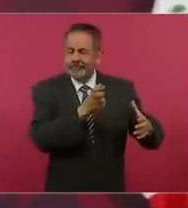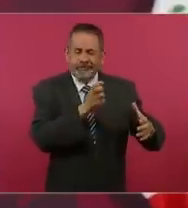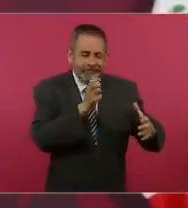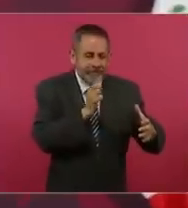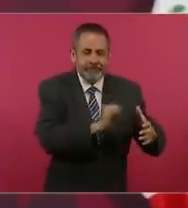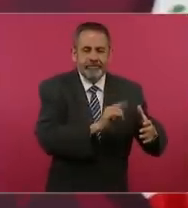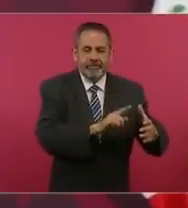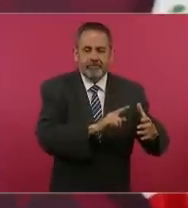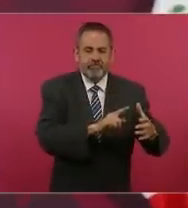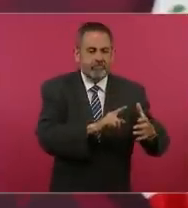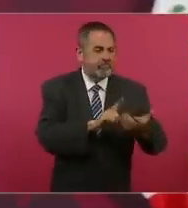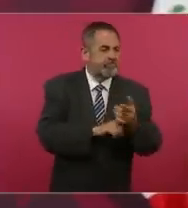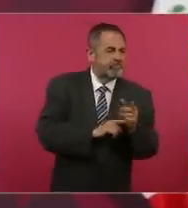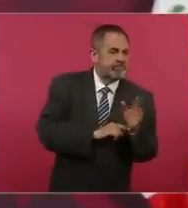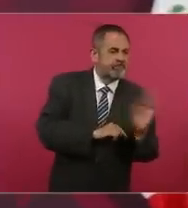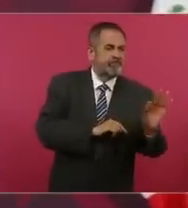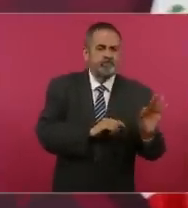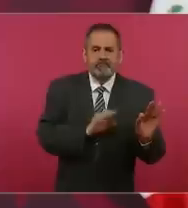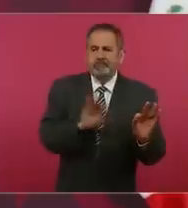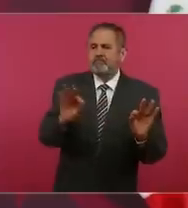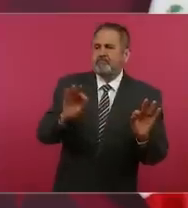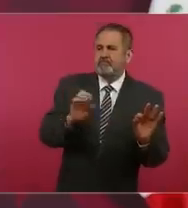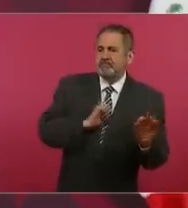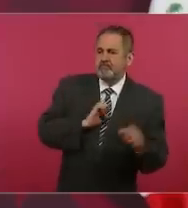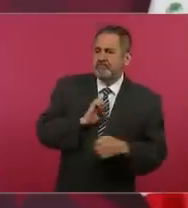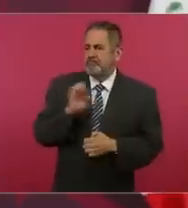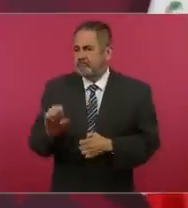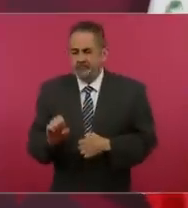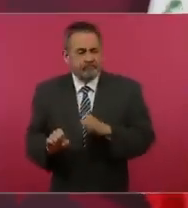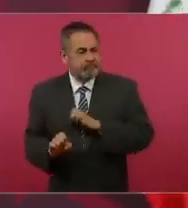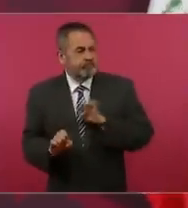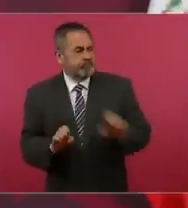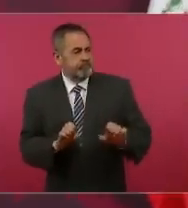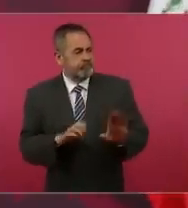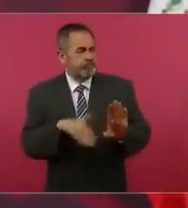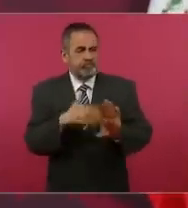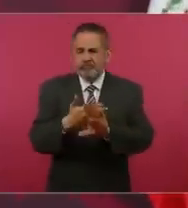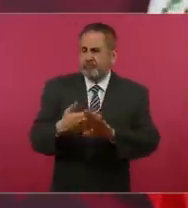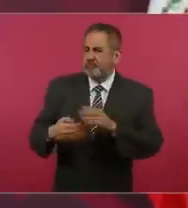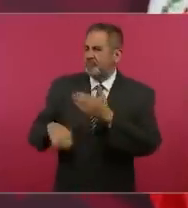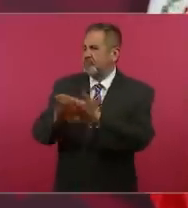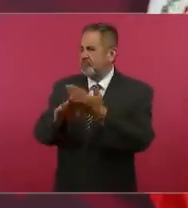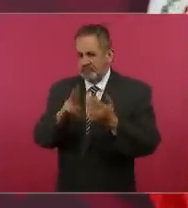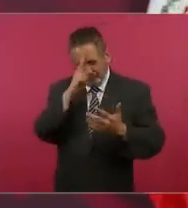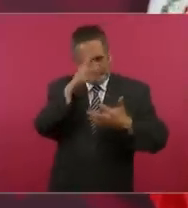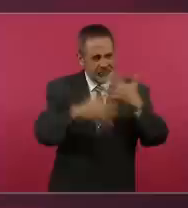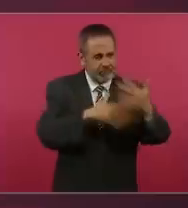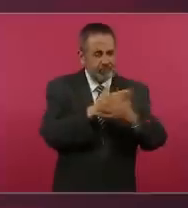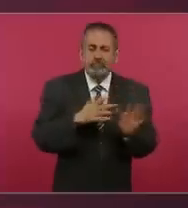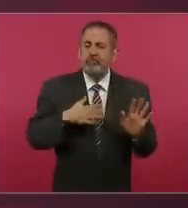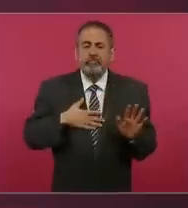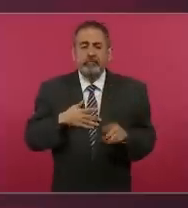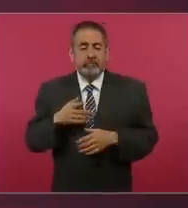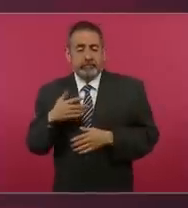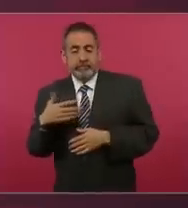el general odio y la violencia no tiene que ver con la izquierda